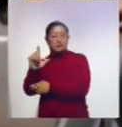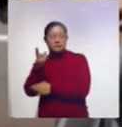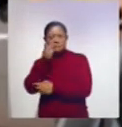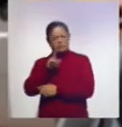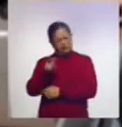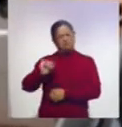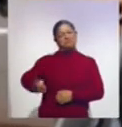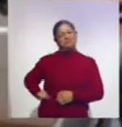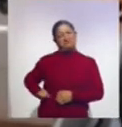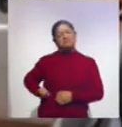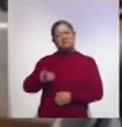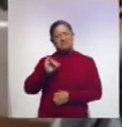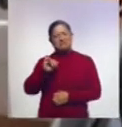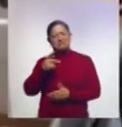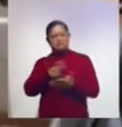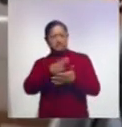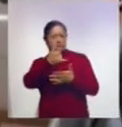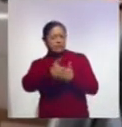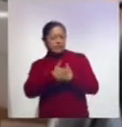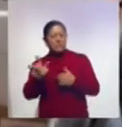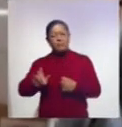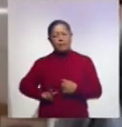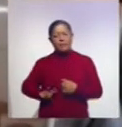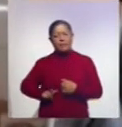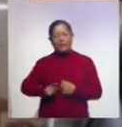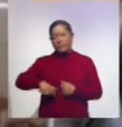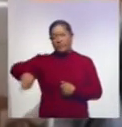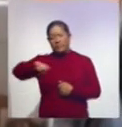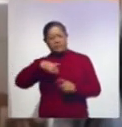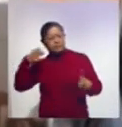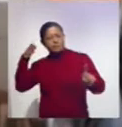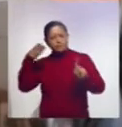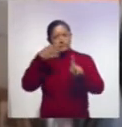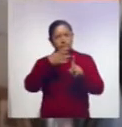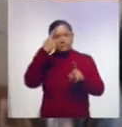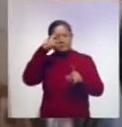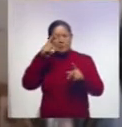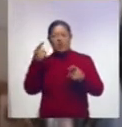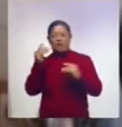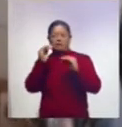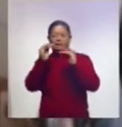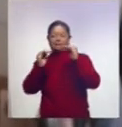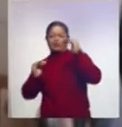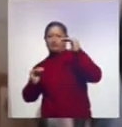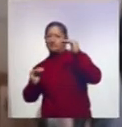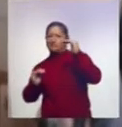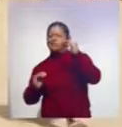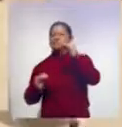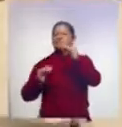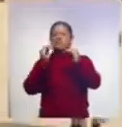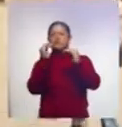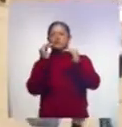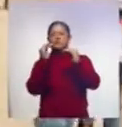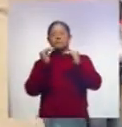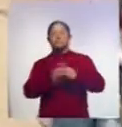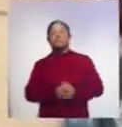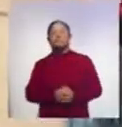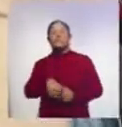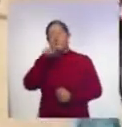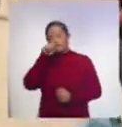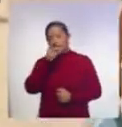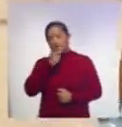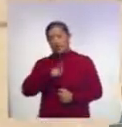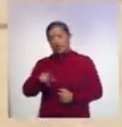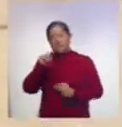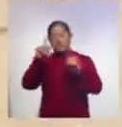interés por participar en los proyectos gubernamentales enfocados a disminuir la desigualdad social. Además, destacó que Tlaxcala